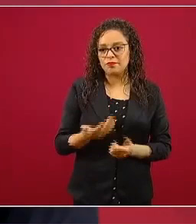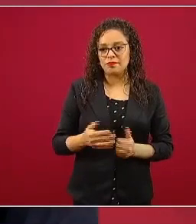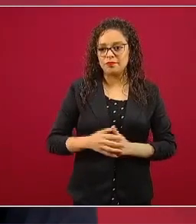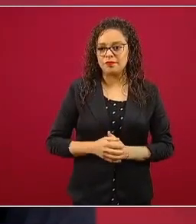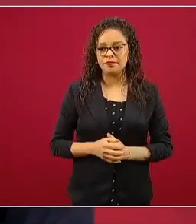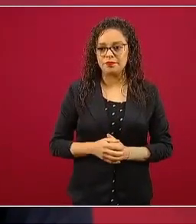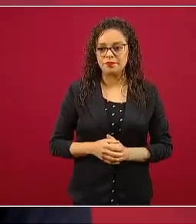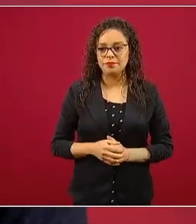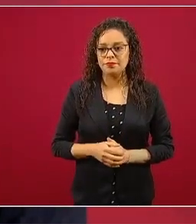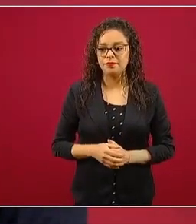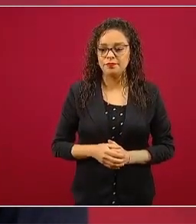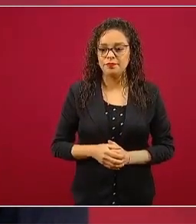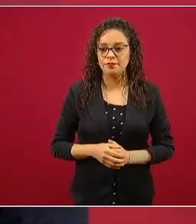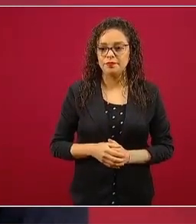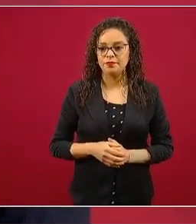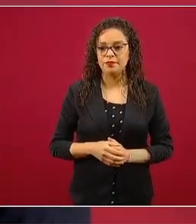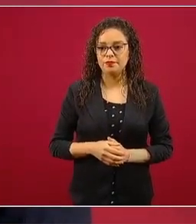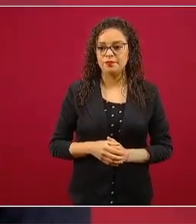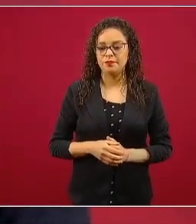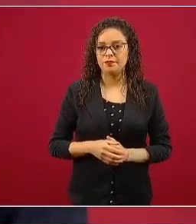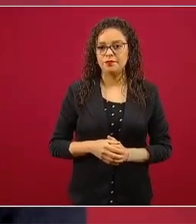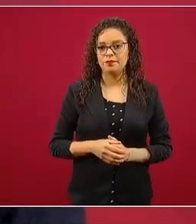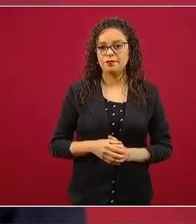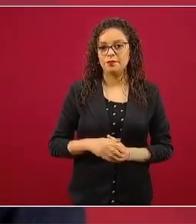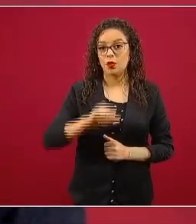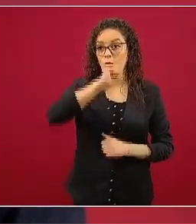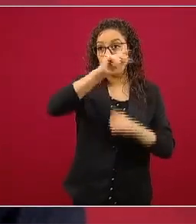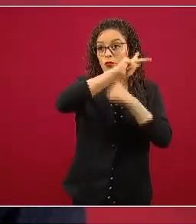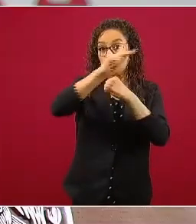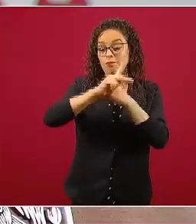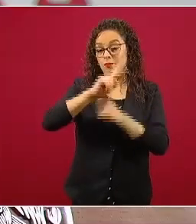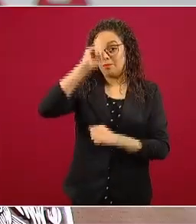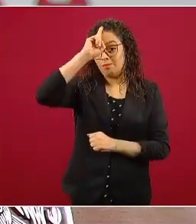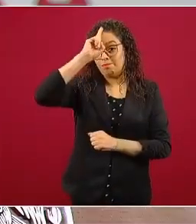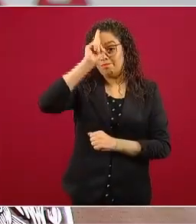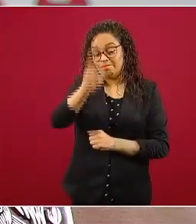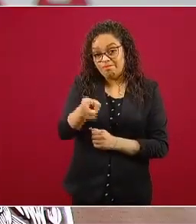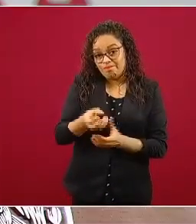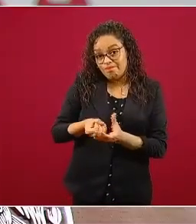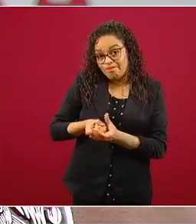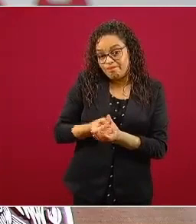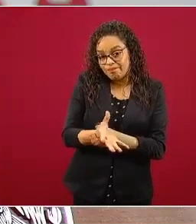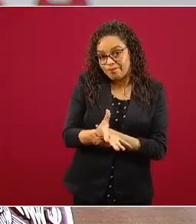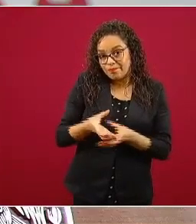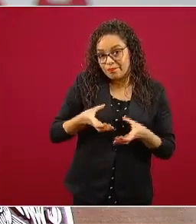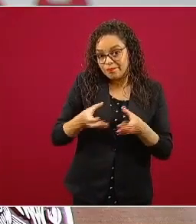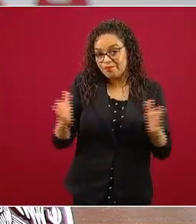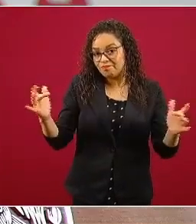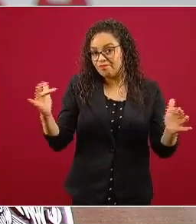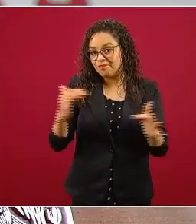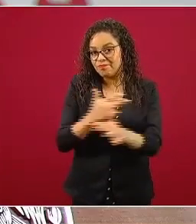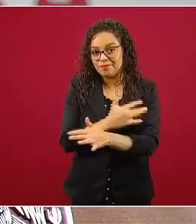donde es prohibido salir. Acá no,